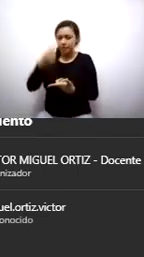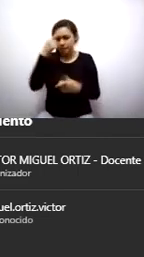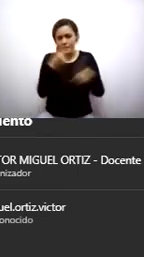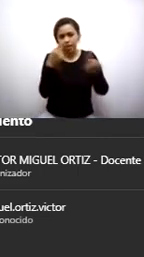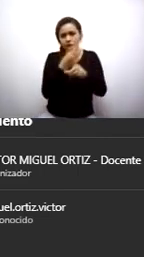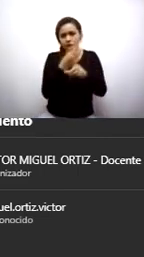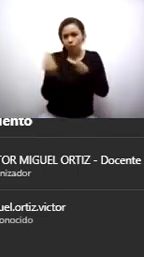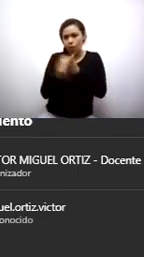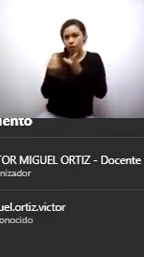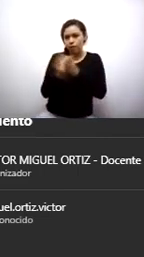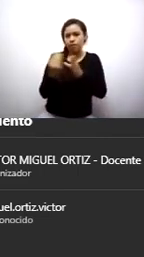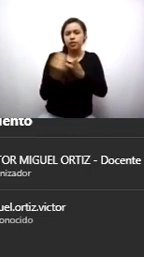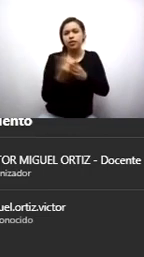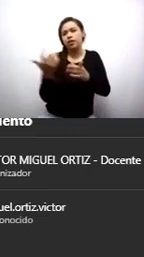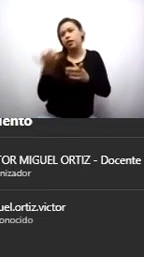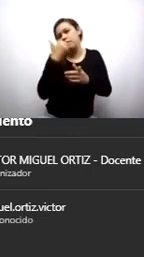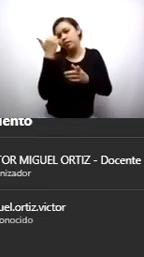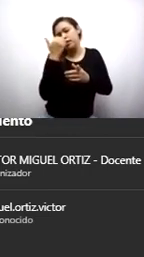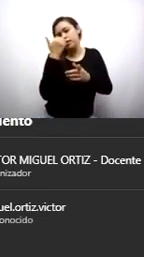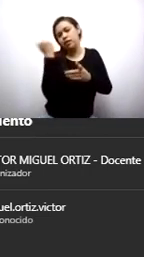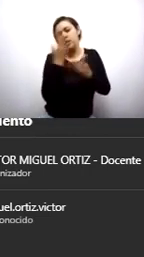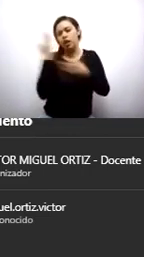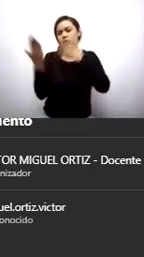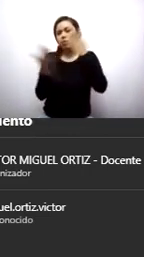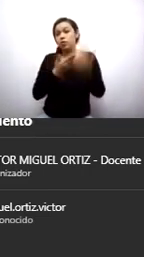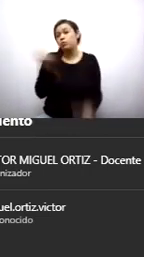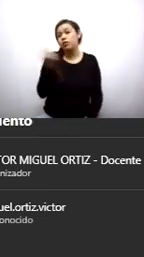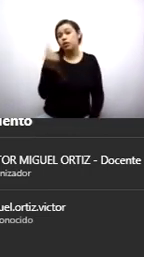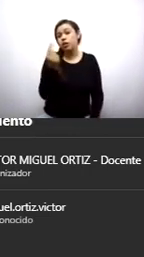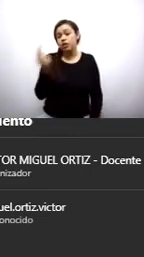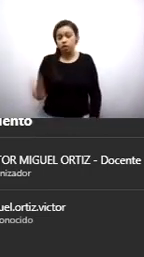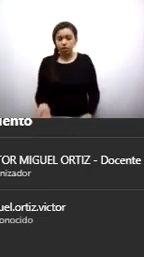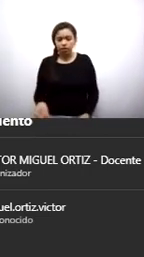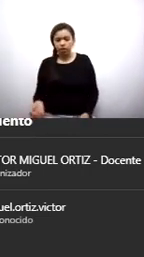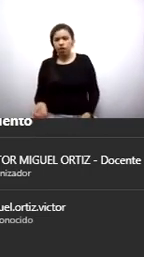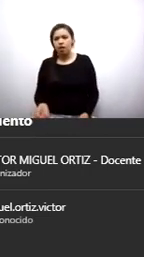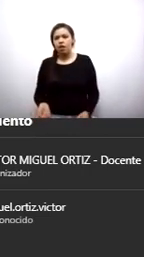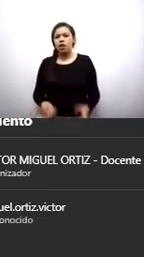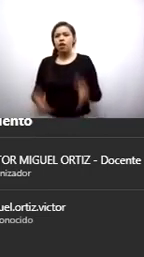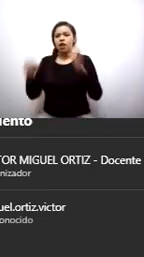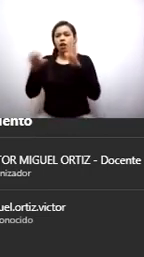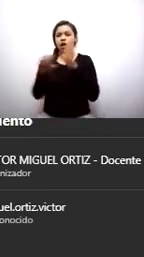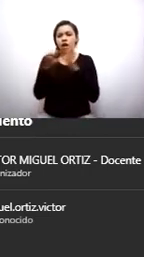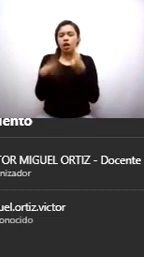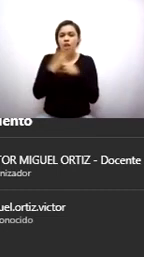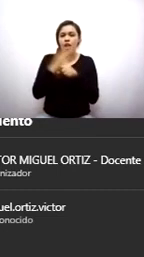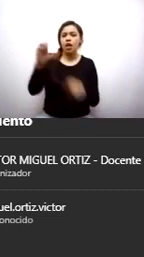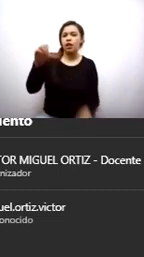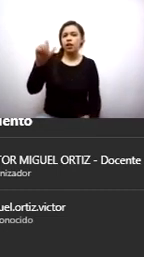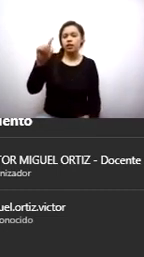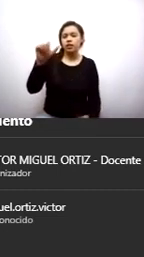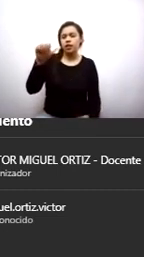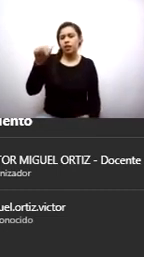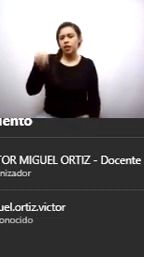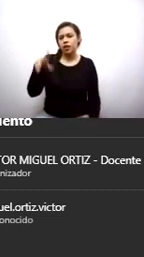privacidad que cada uno de mis estudiantes pudiera solicitar. En este sentido, ahorita Cristian y Tere están en la